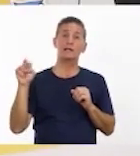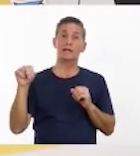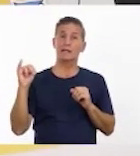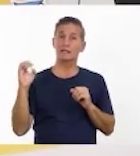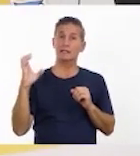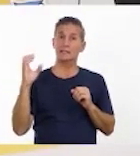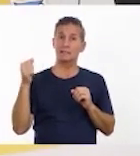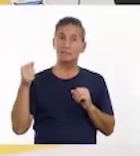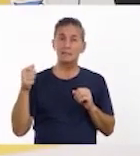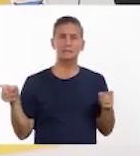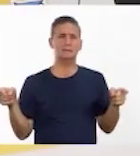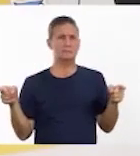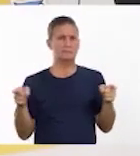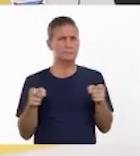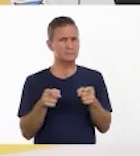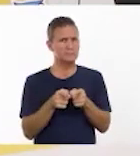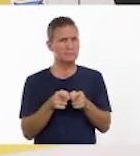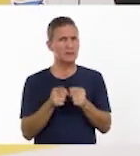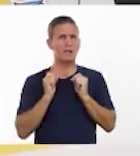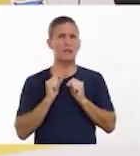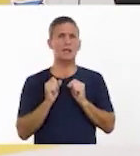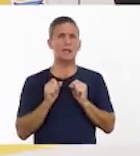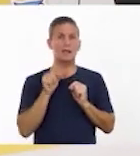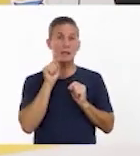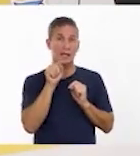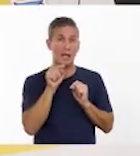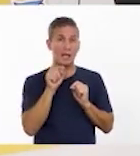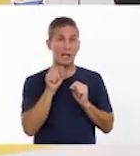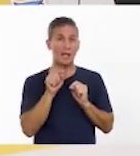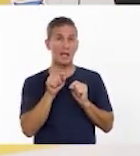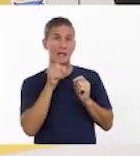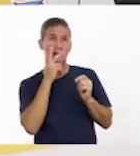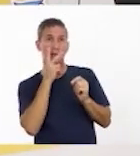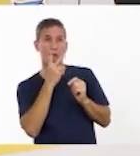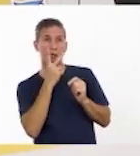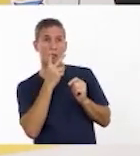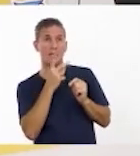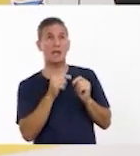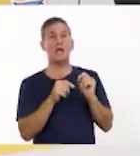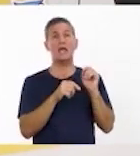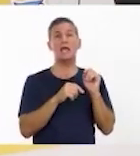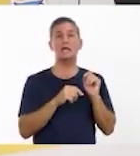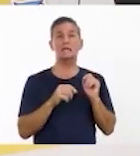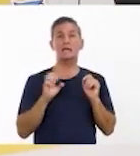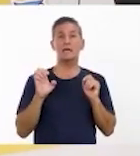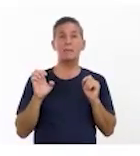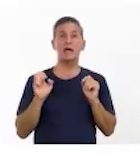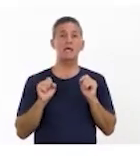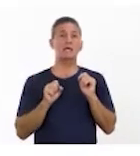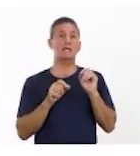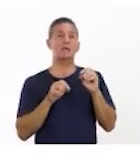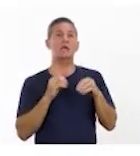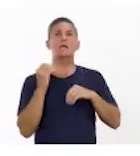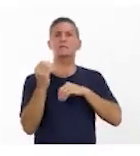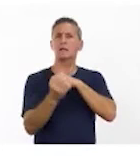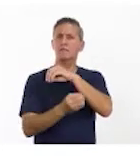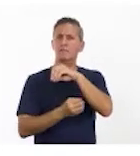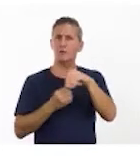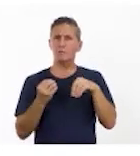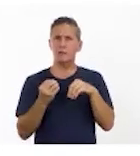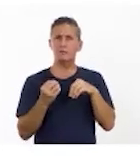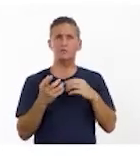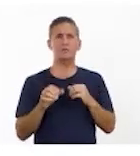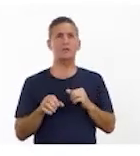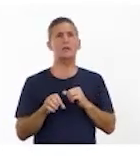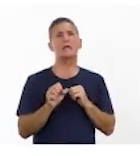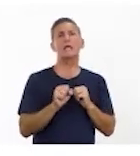Terminamos con un resumito donde está el esquema que resume algunas de las principales relaciones de transformación entre las